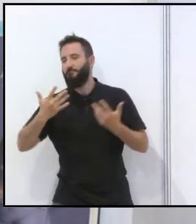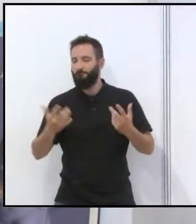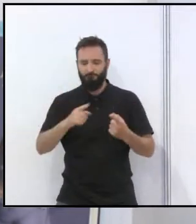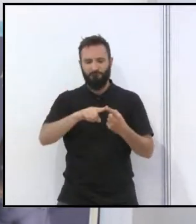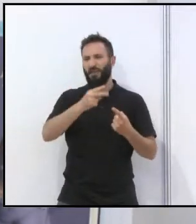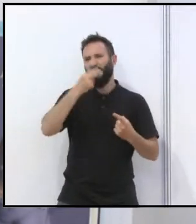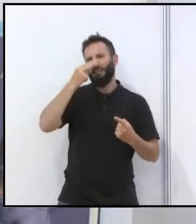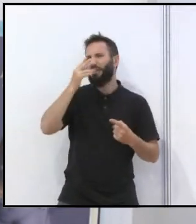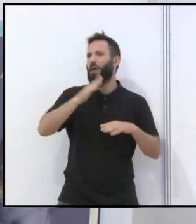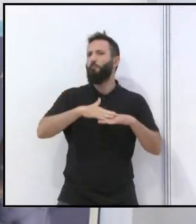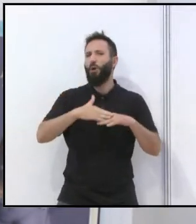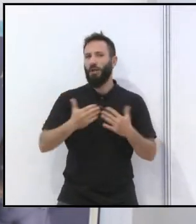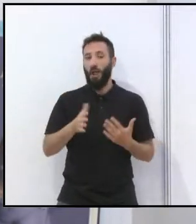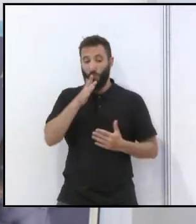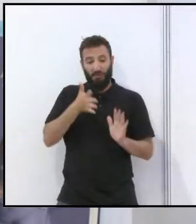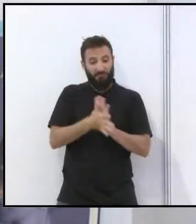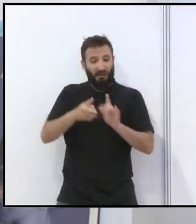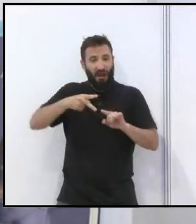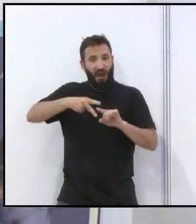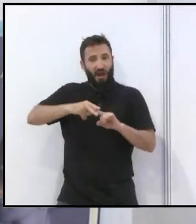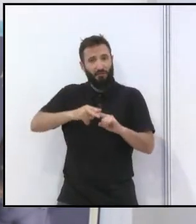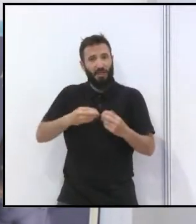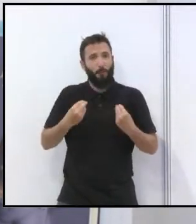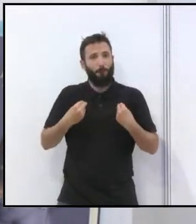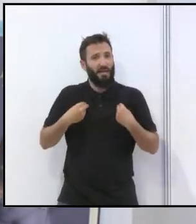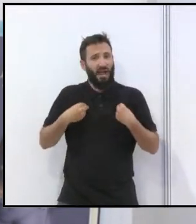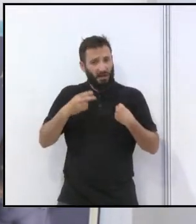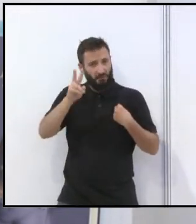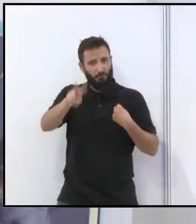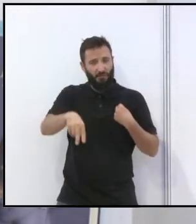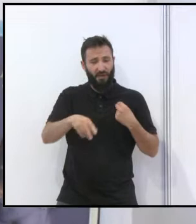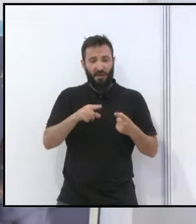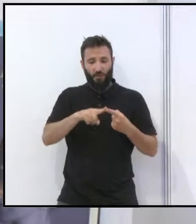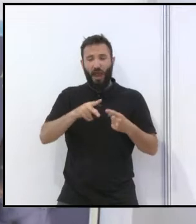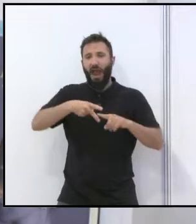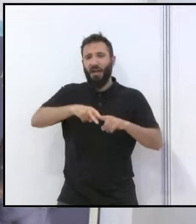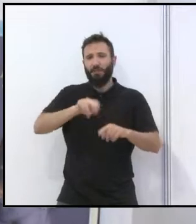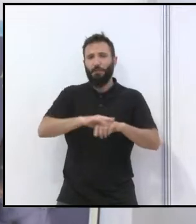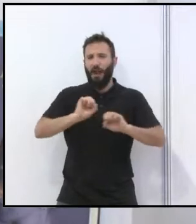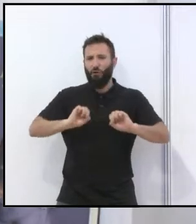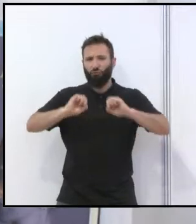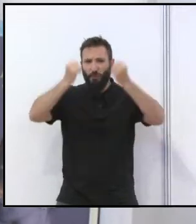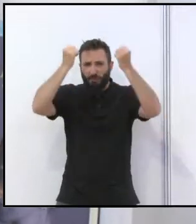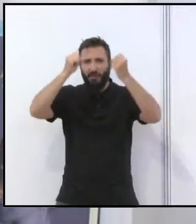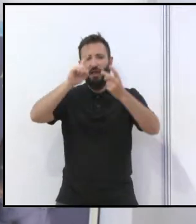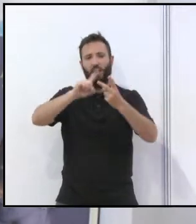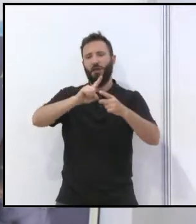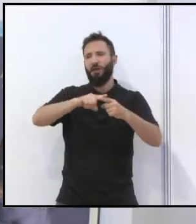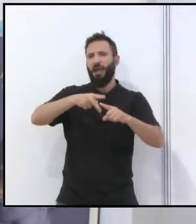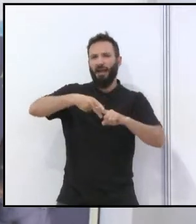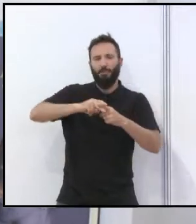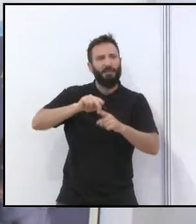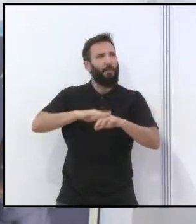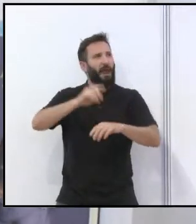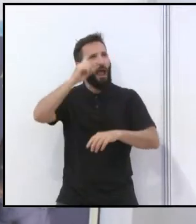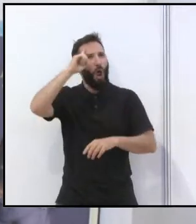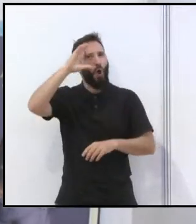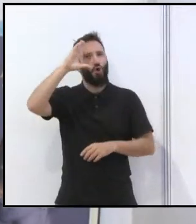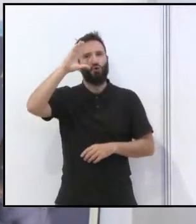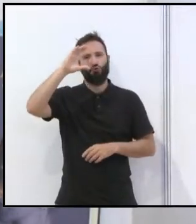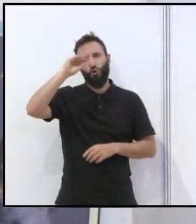son instrumentos vitales, son instrumentos de supervivencia, son instrumentos de conocimiento, son